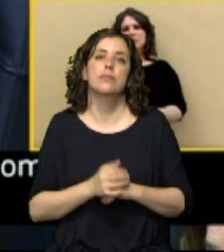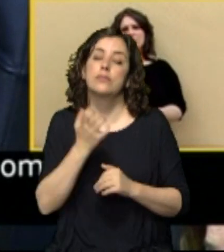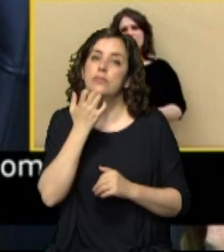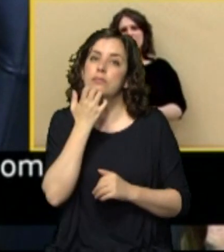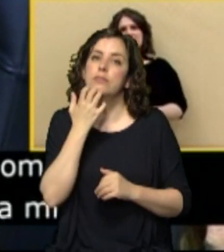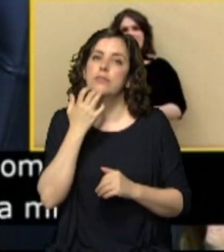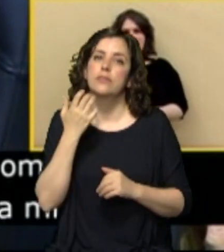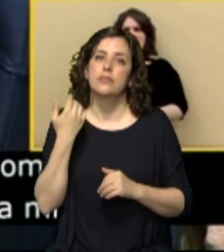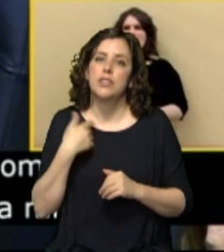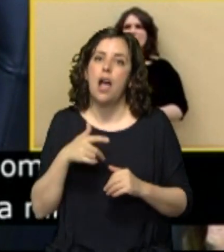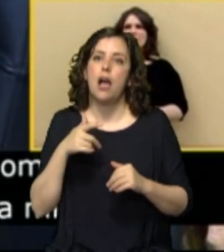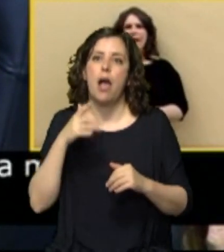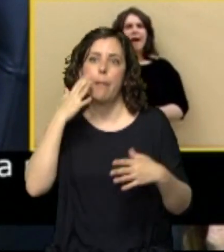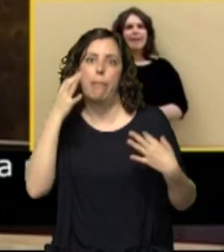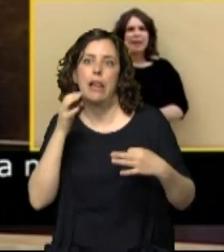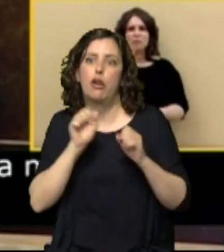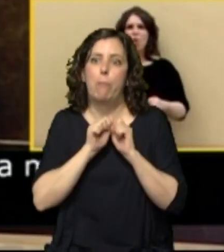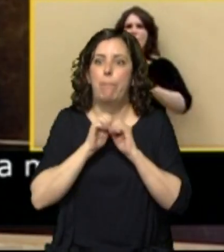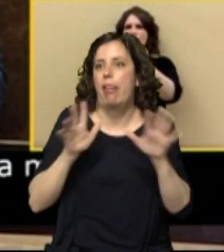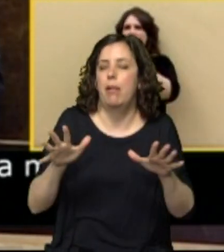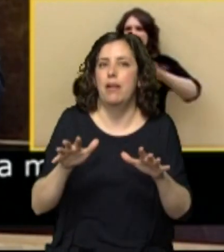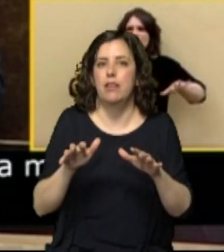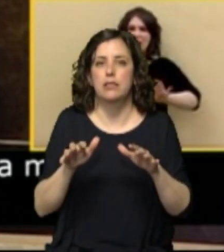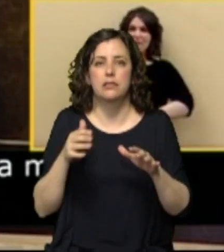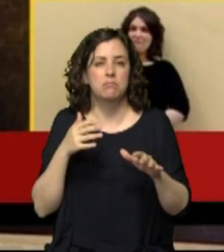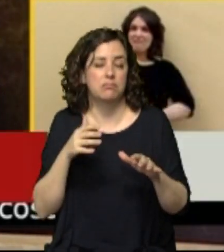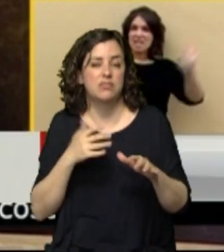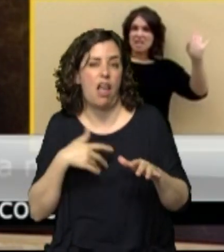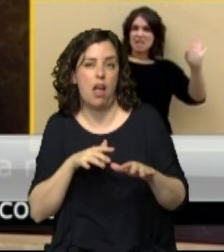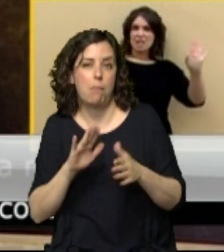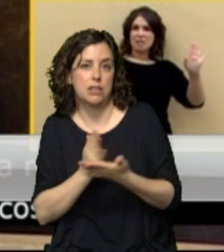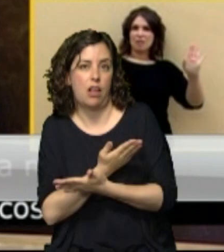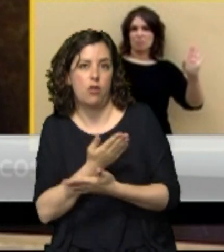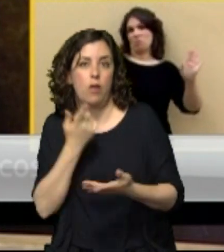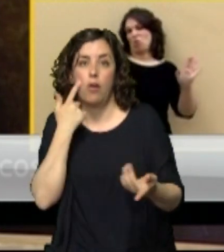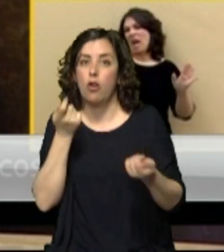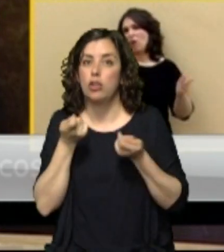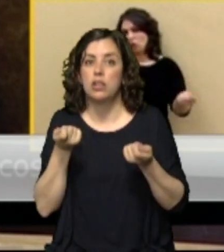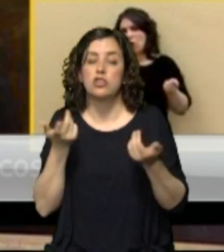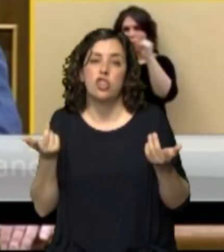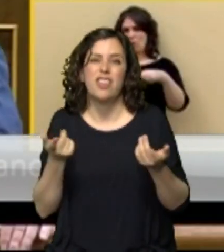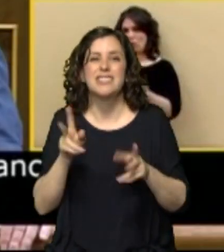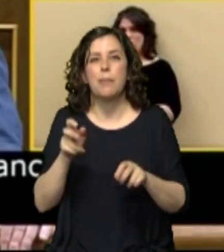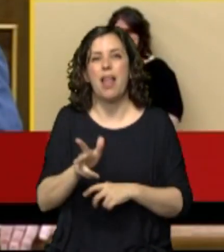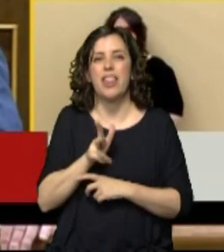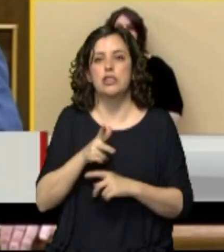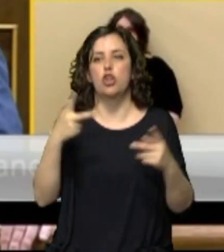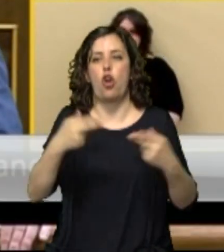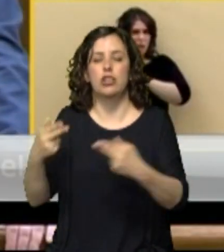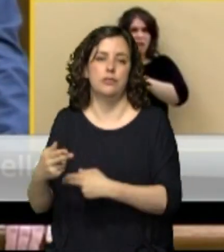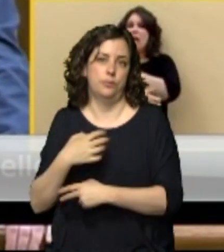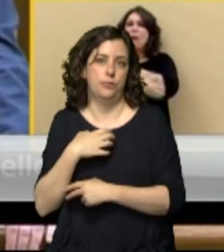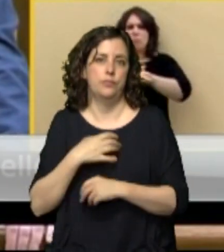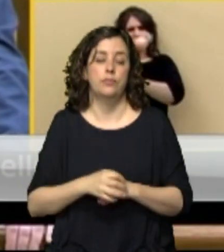eliminada el riesgo de pandemia, o que esté controlada, no puede haber restricciones en el ámbito de los derechos. Apostar por un modelo